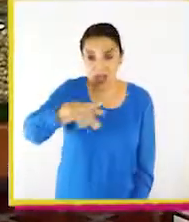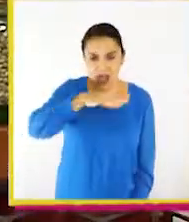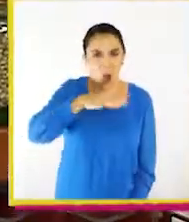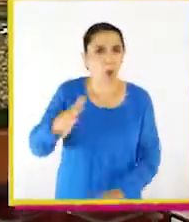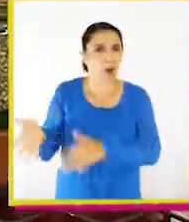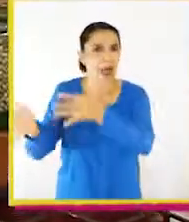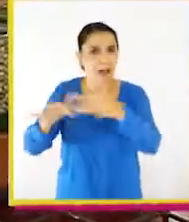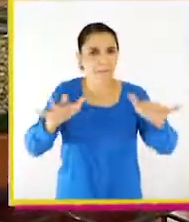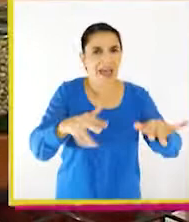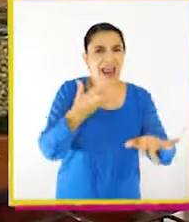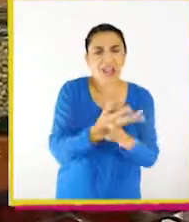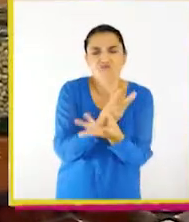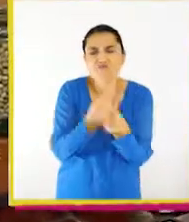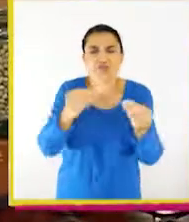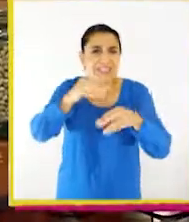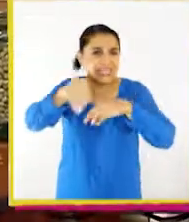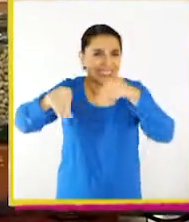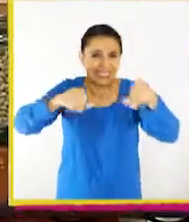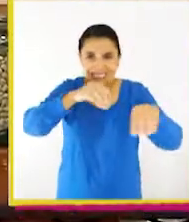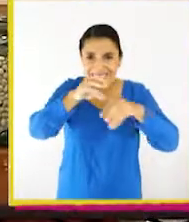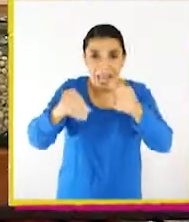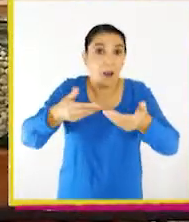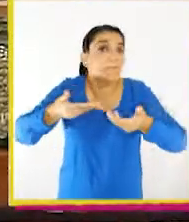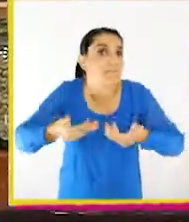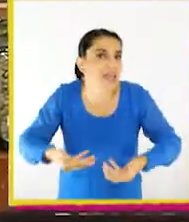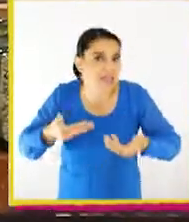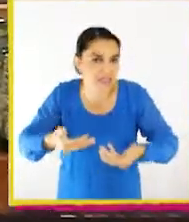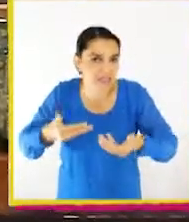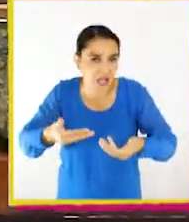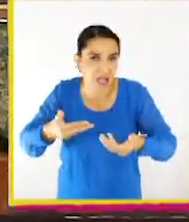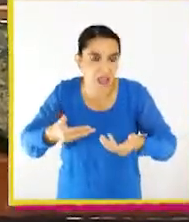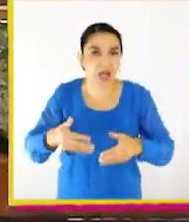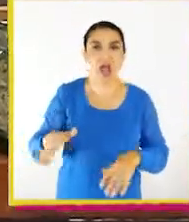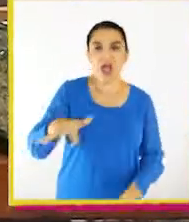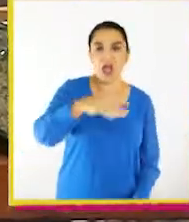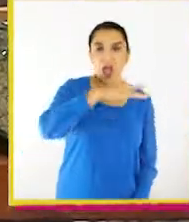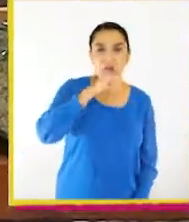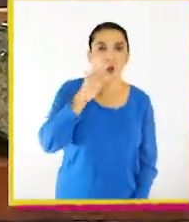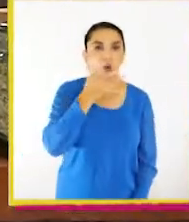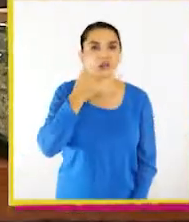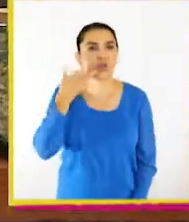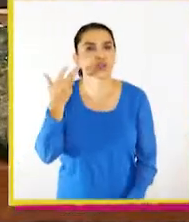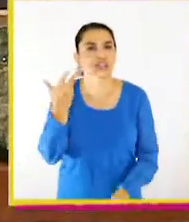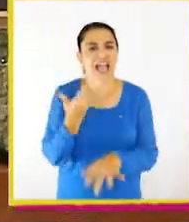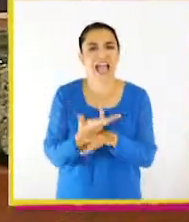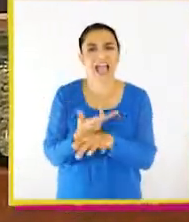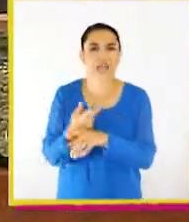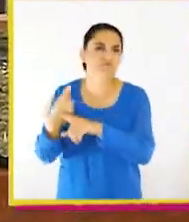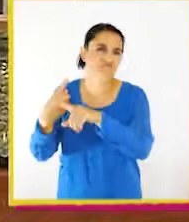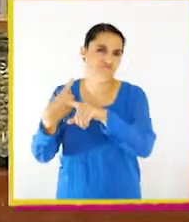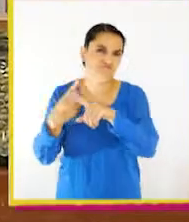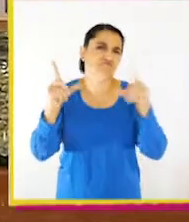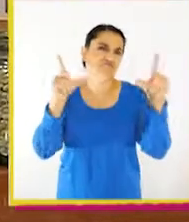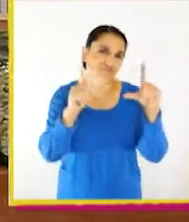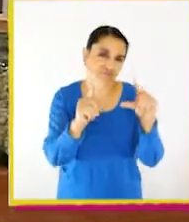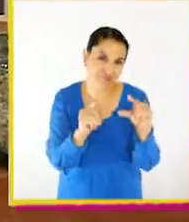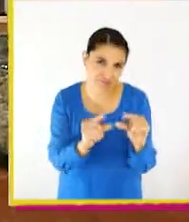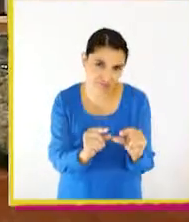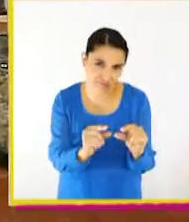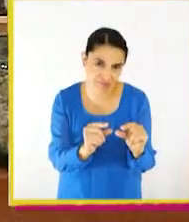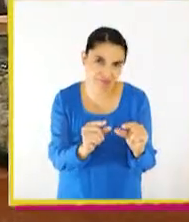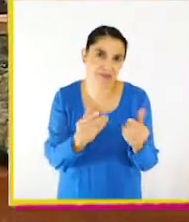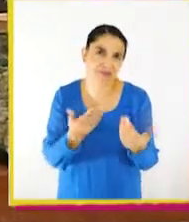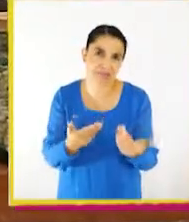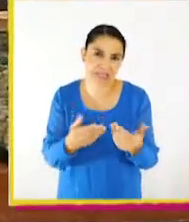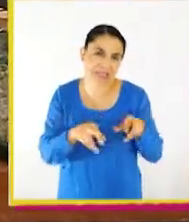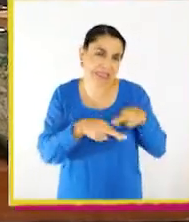el agua del mar tiene mucha sal y la hace más densa. Y que el agua dulce se encuentra en mucho menor